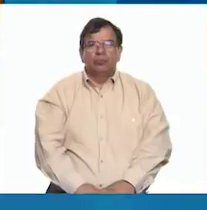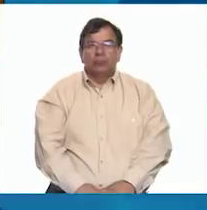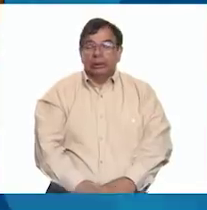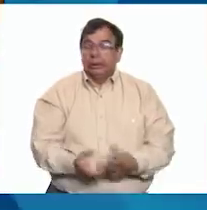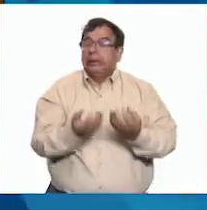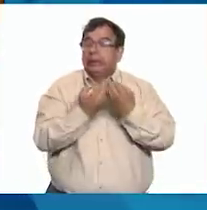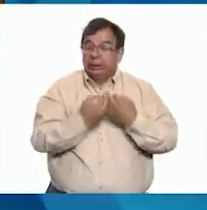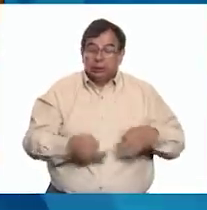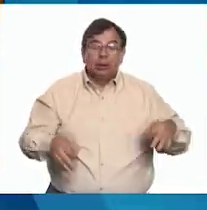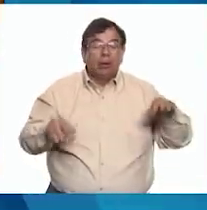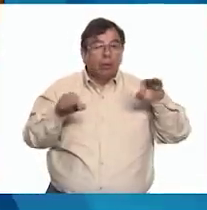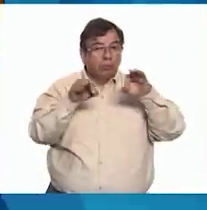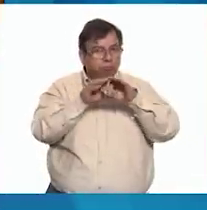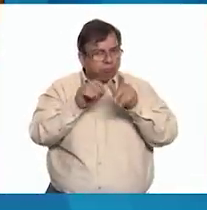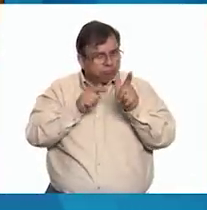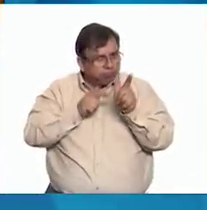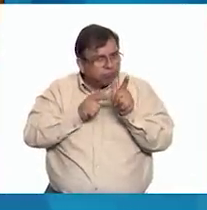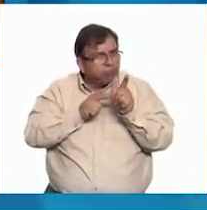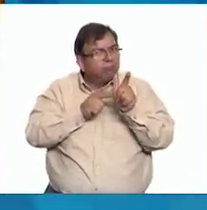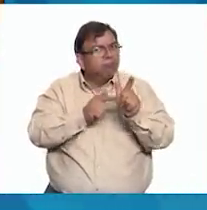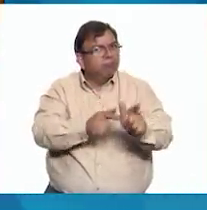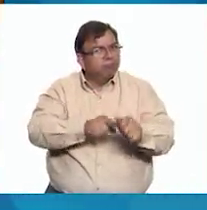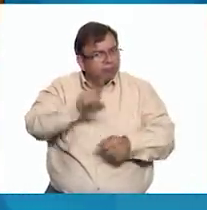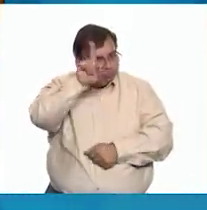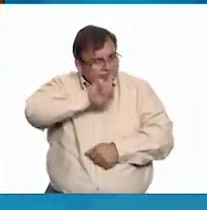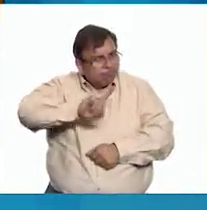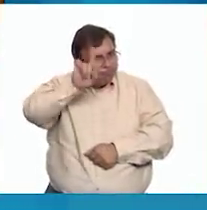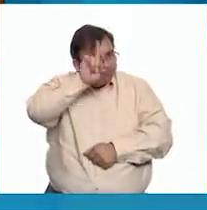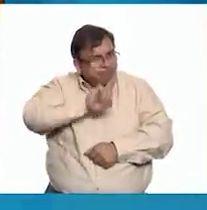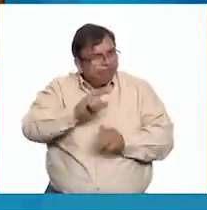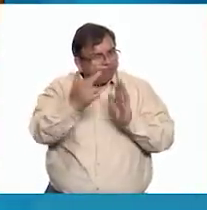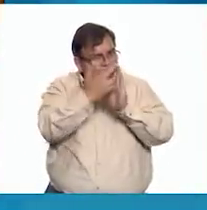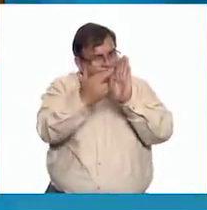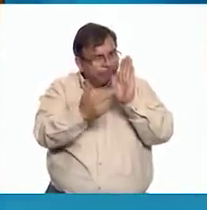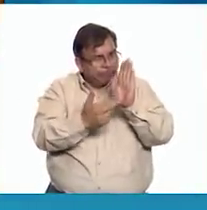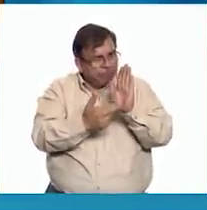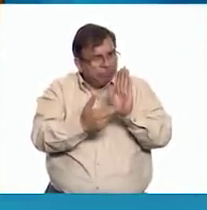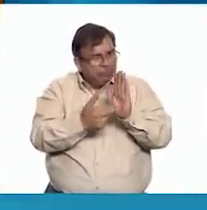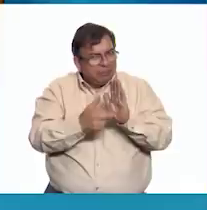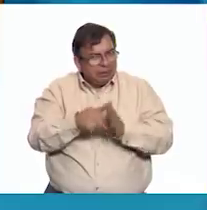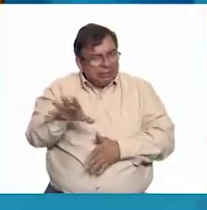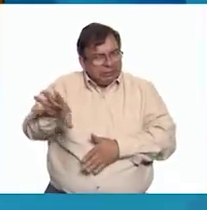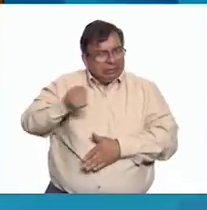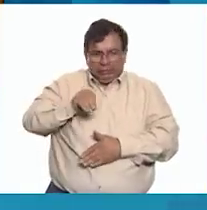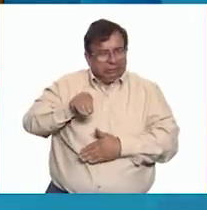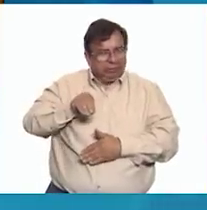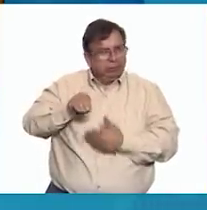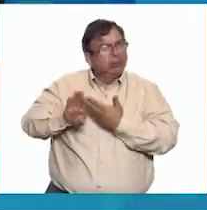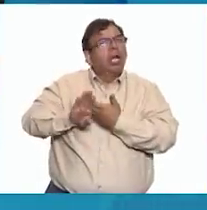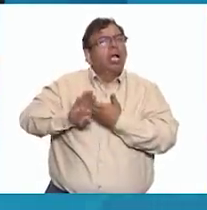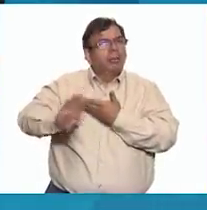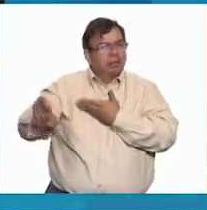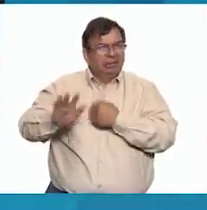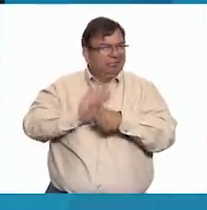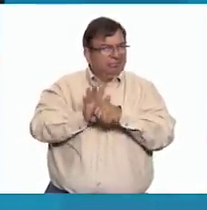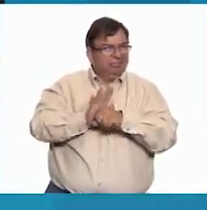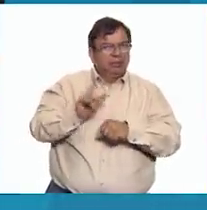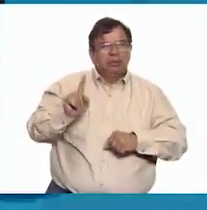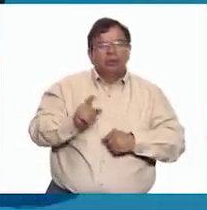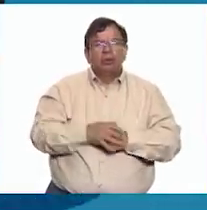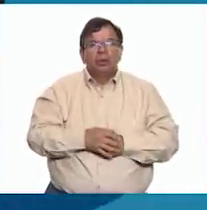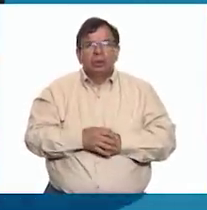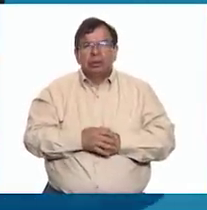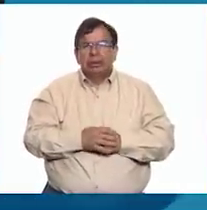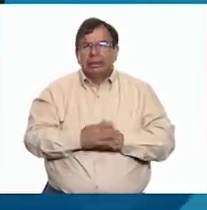Es muy importante continuar con las recomendaciones para evitar contagios de COVID. Trata de